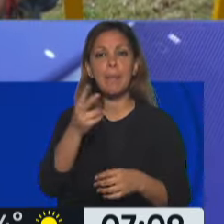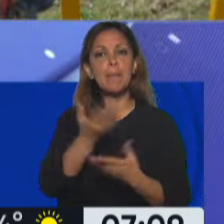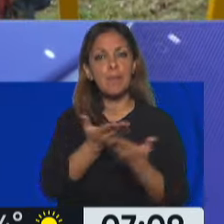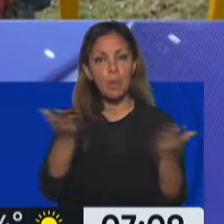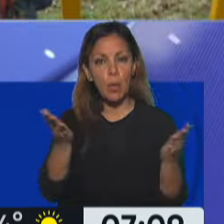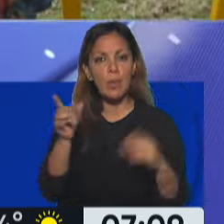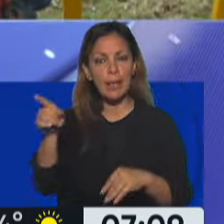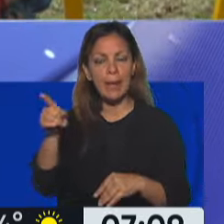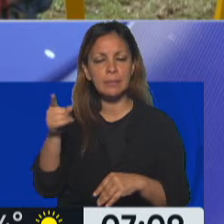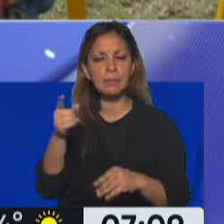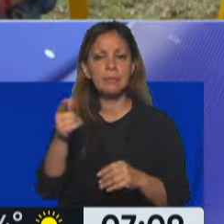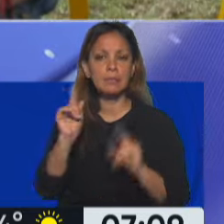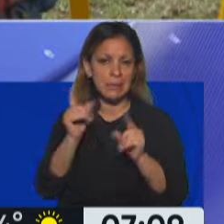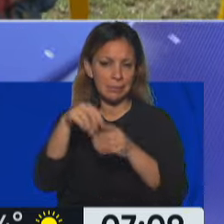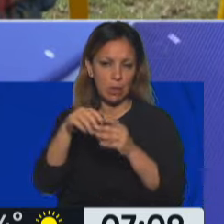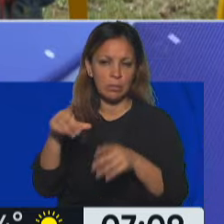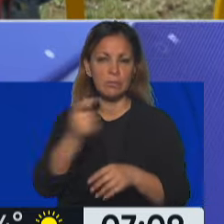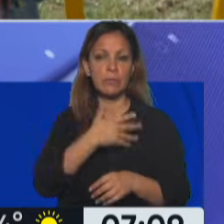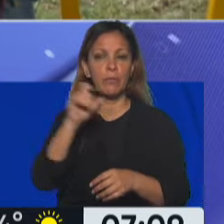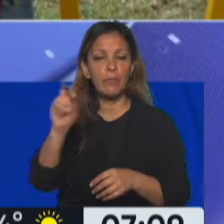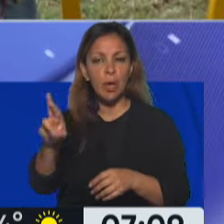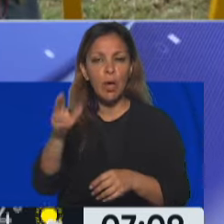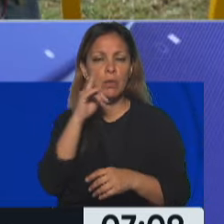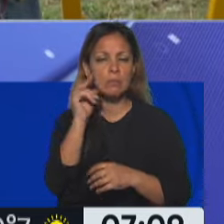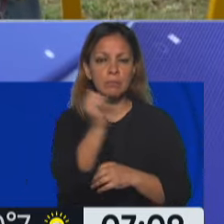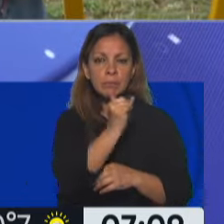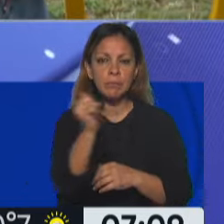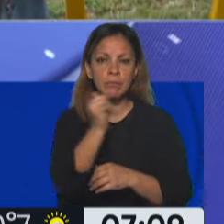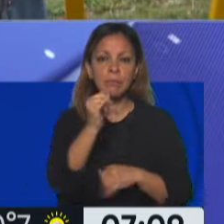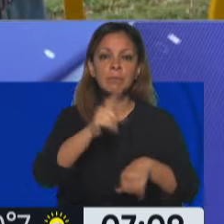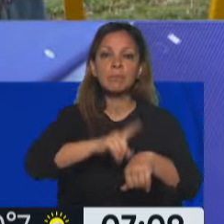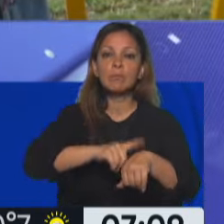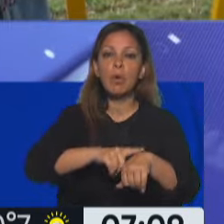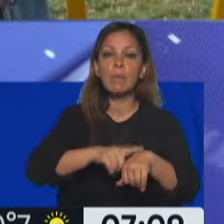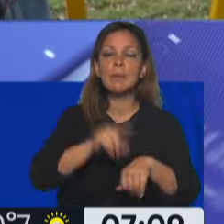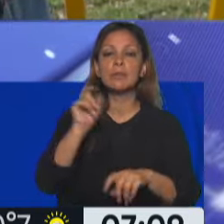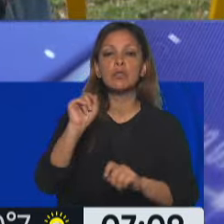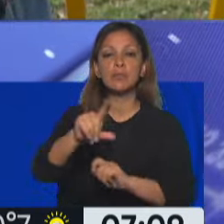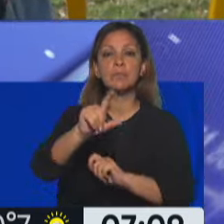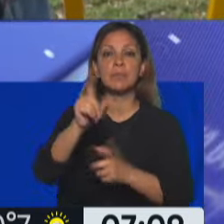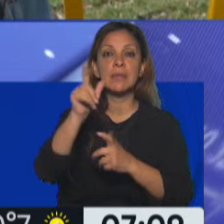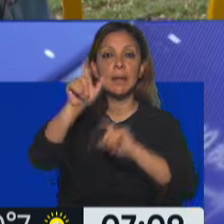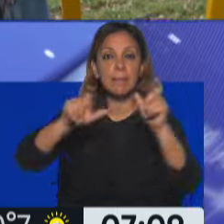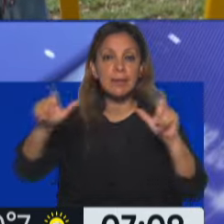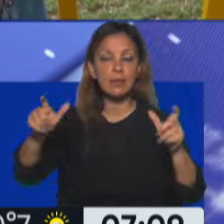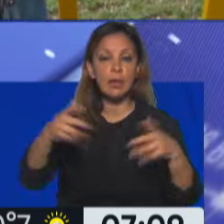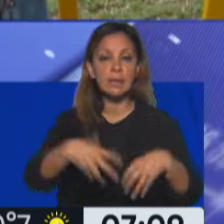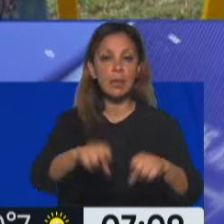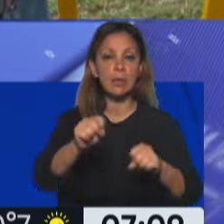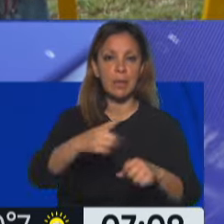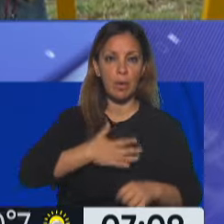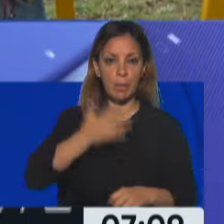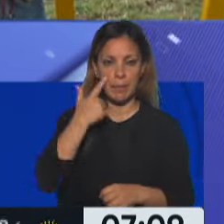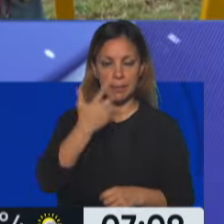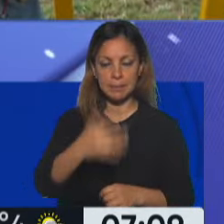manera registraba el instante preciso en el que los rescatistas encuentran este cuerpo allí en Villa